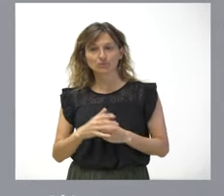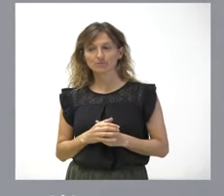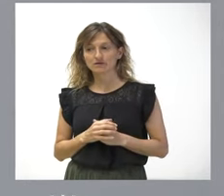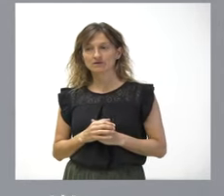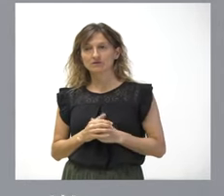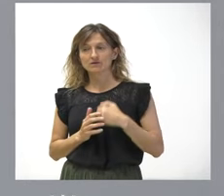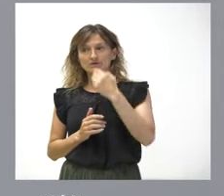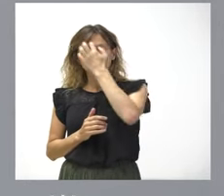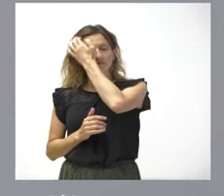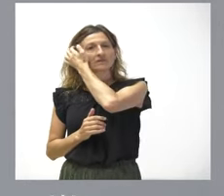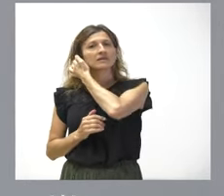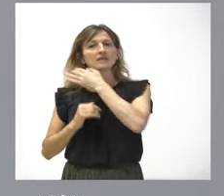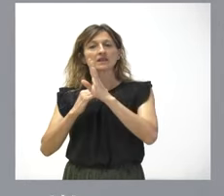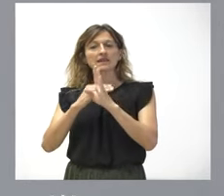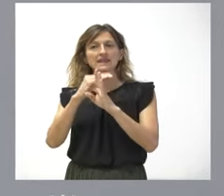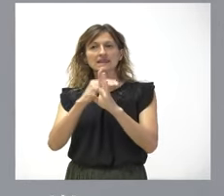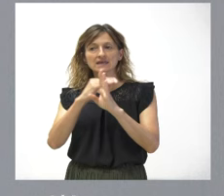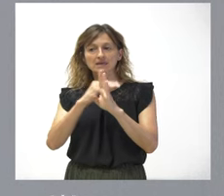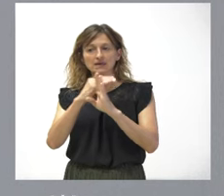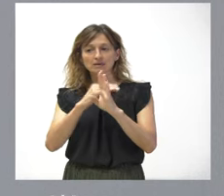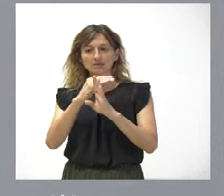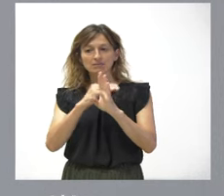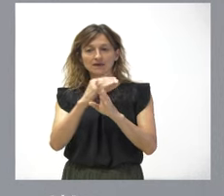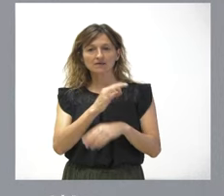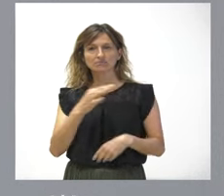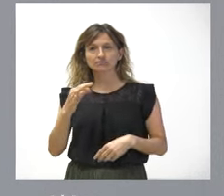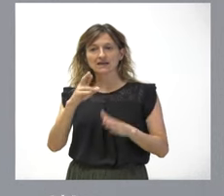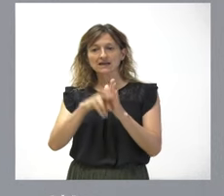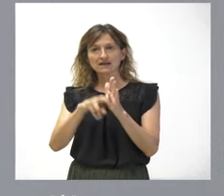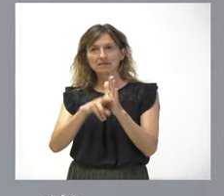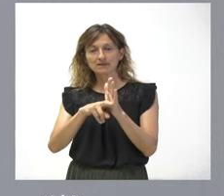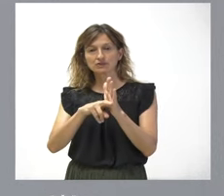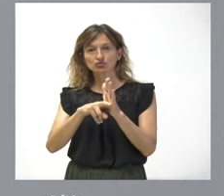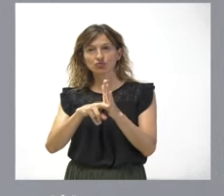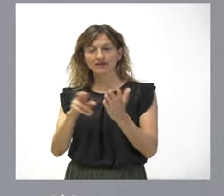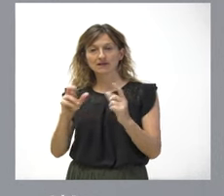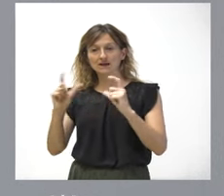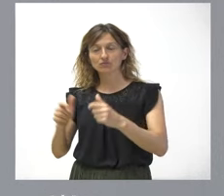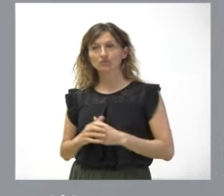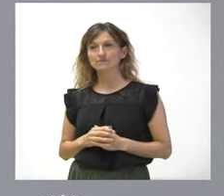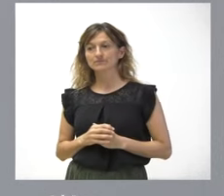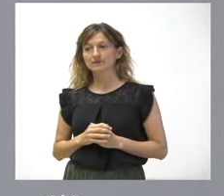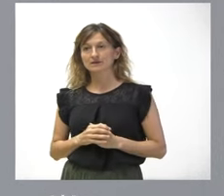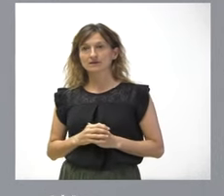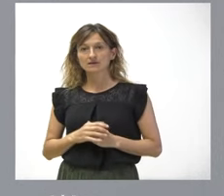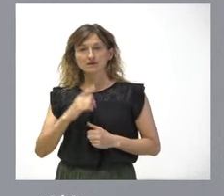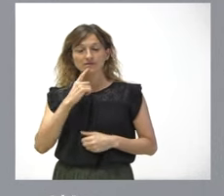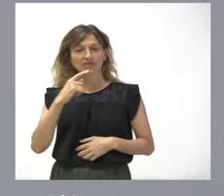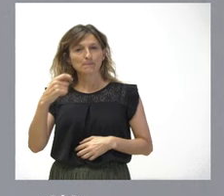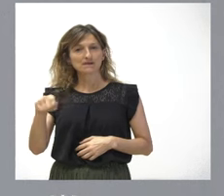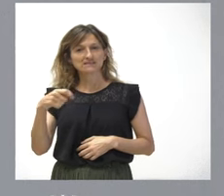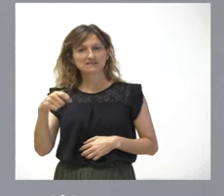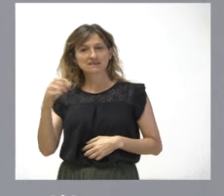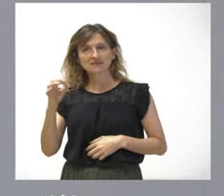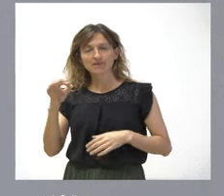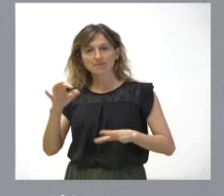superar el nivel establecido en el reglamento de funcionamiento de la conferencia pero sobre todo que el propio presidente del gobierno lo tuviera en